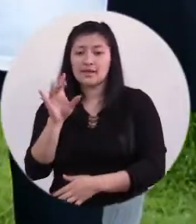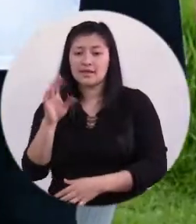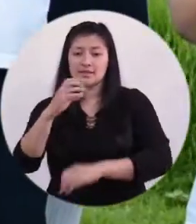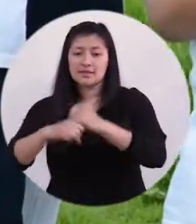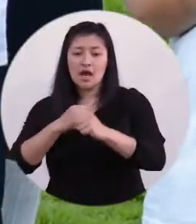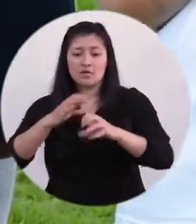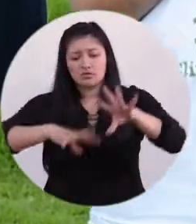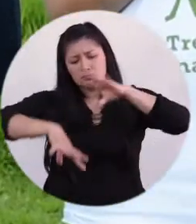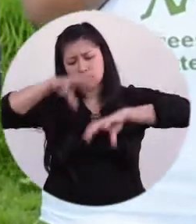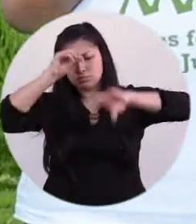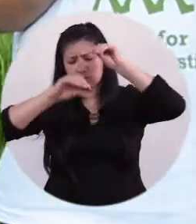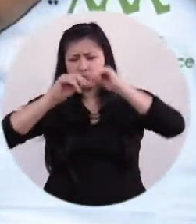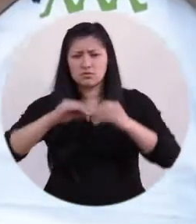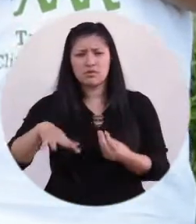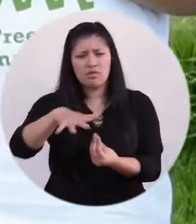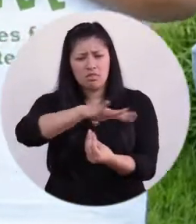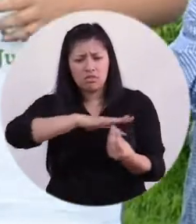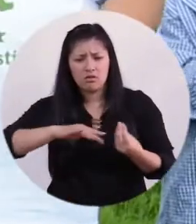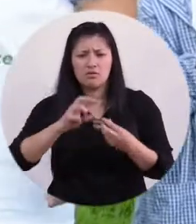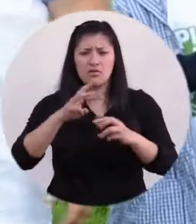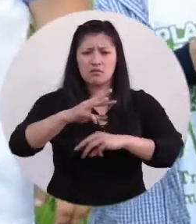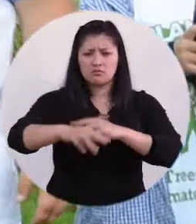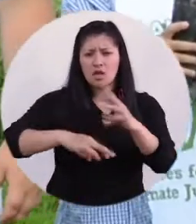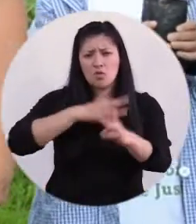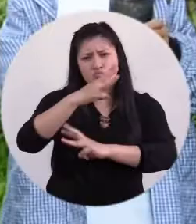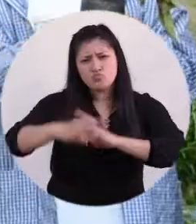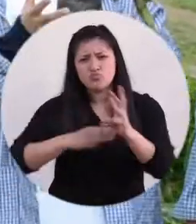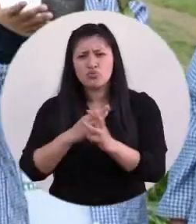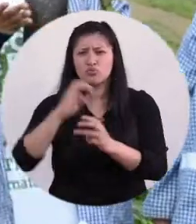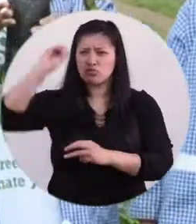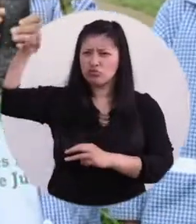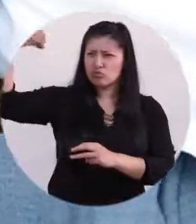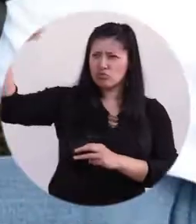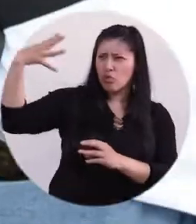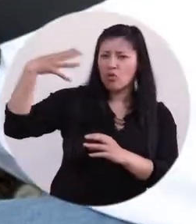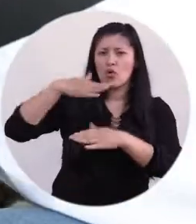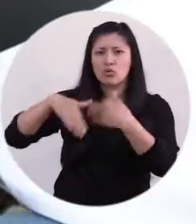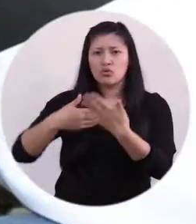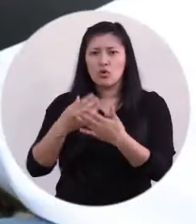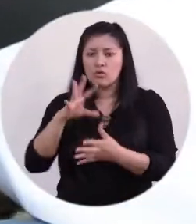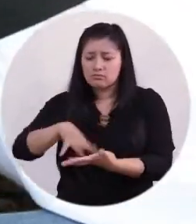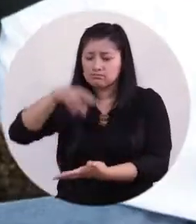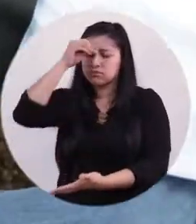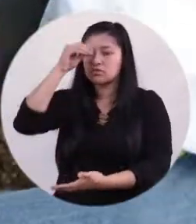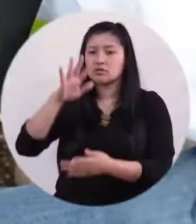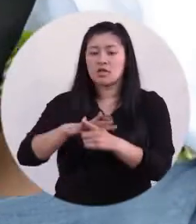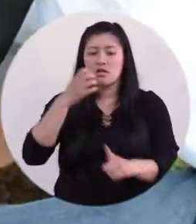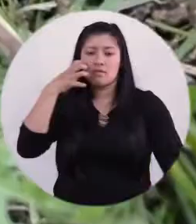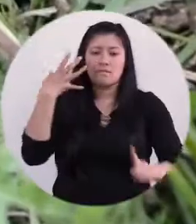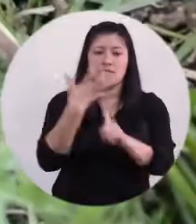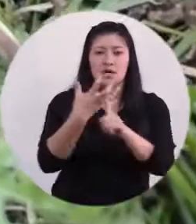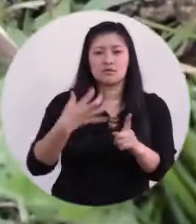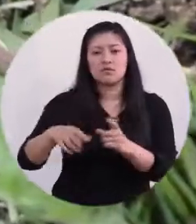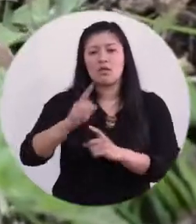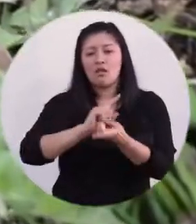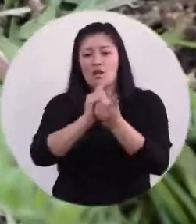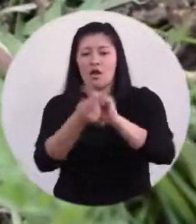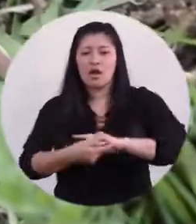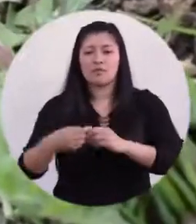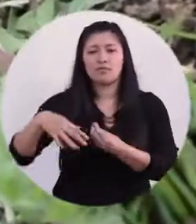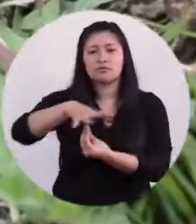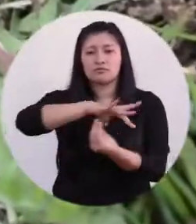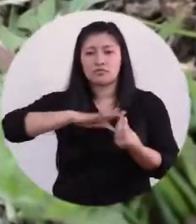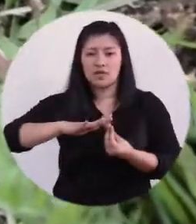sostenible los niños de edades entre 8 y 15 años aprendieron sobre cambio climático y relacionaron sus entornos urbanos